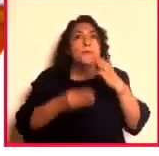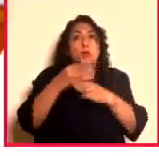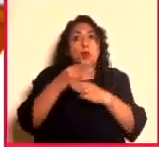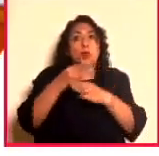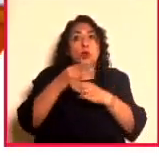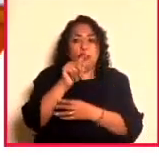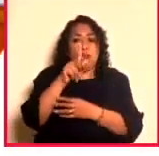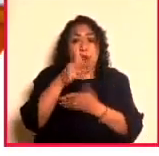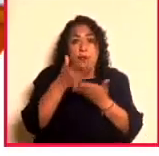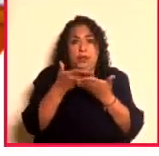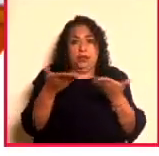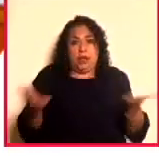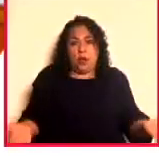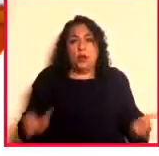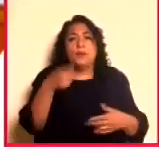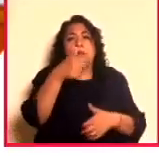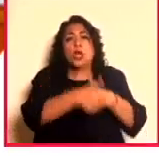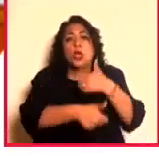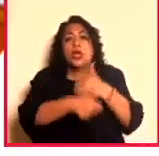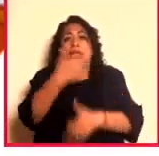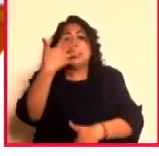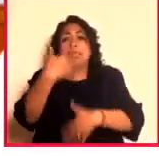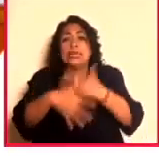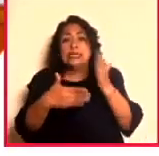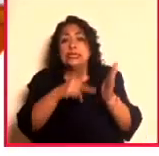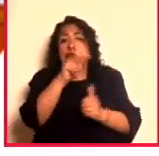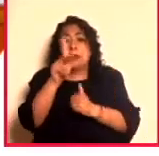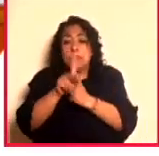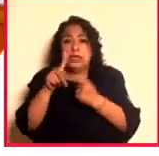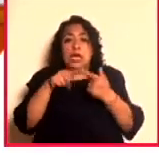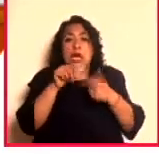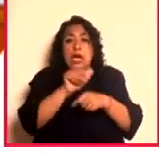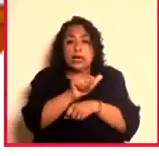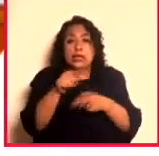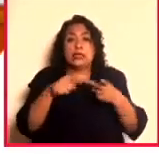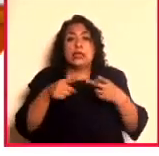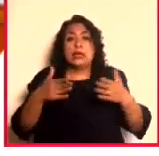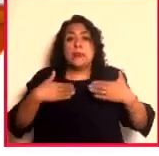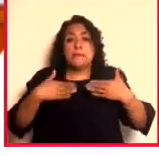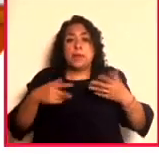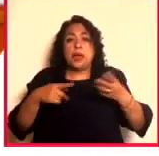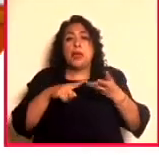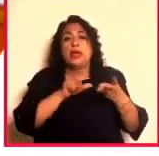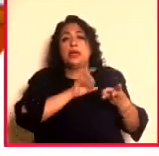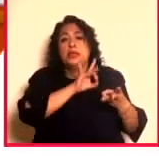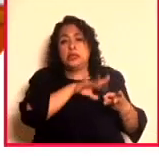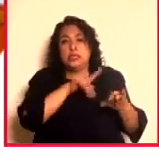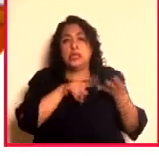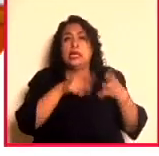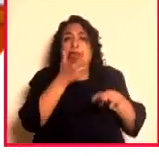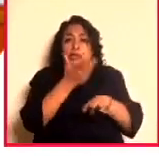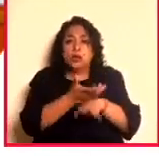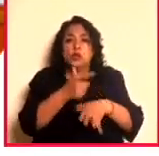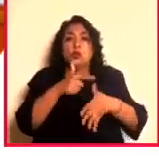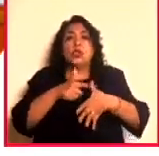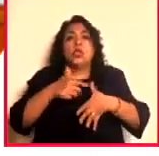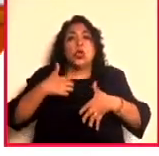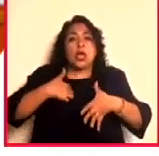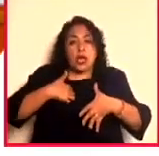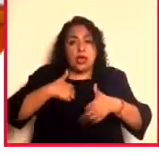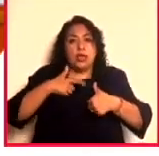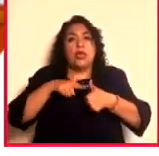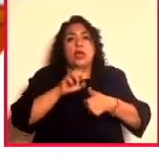esta edición compitieron 15 países: Argentina, Panamá, Chile, Estados Unidos, Canadá, Ecuador,